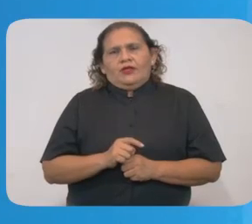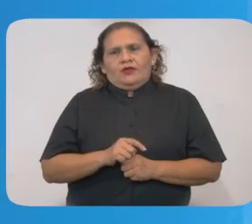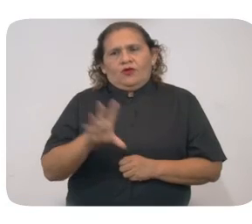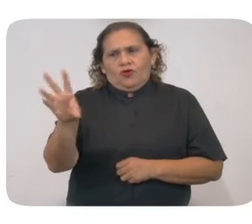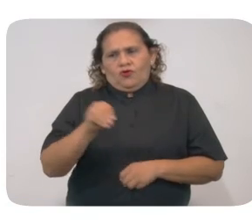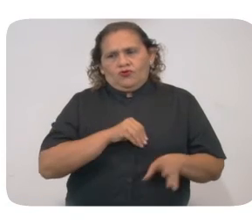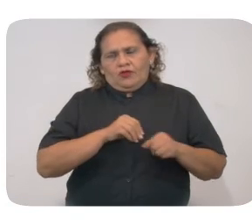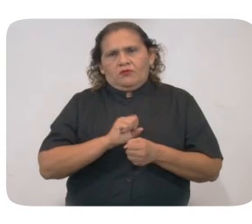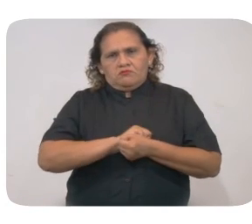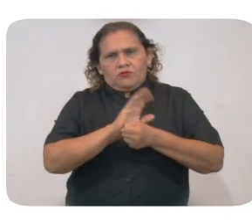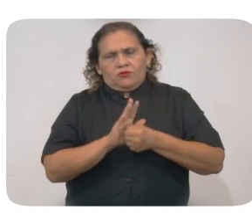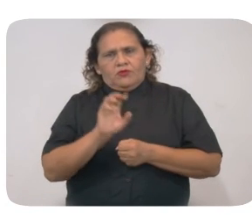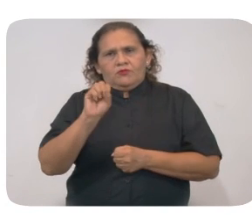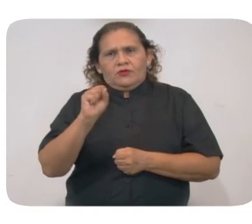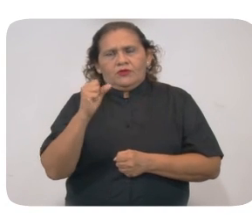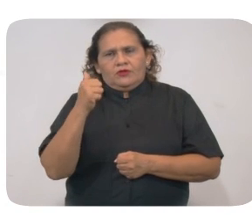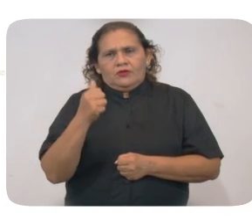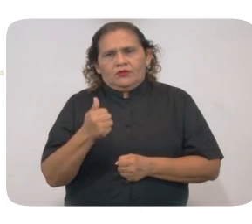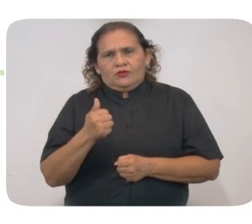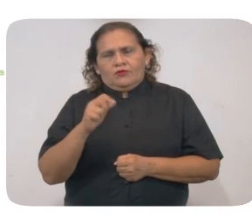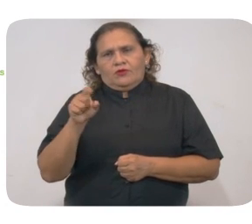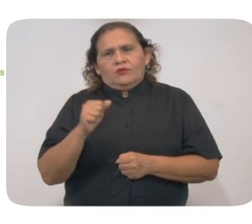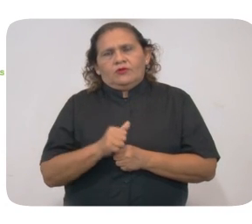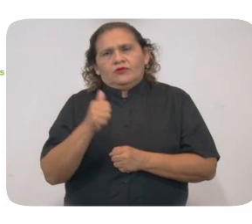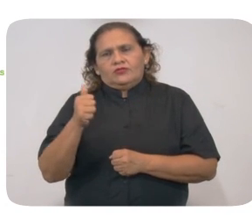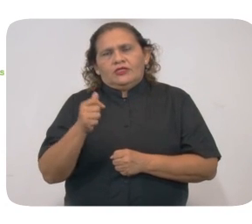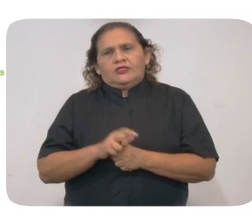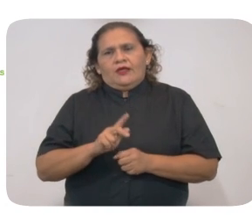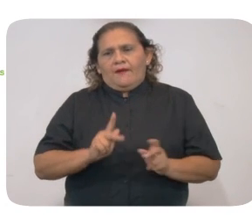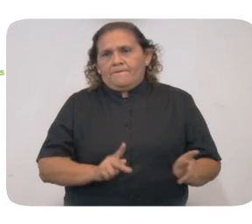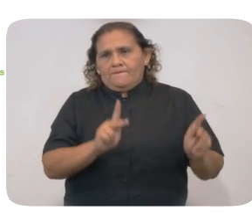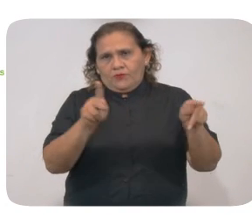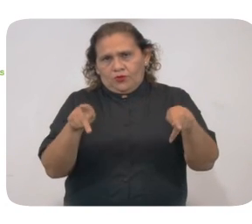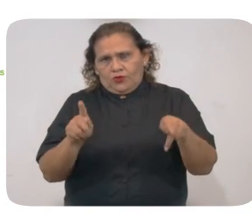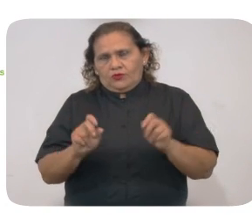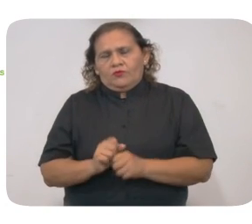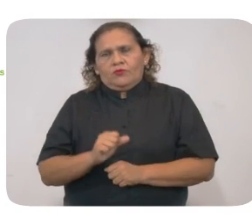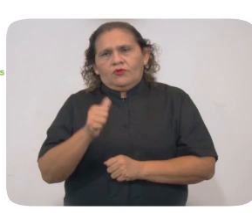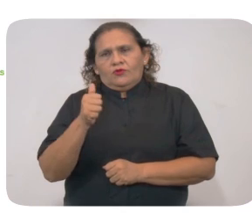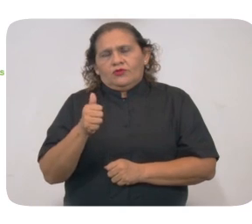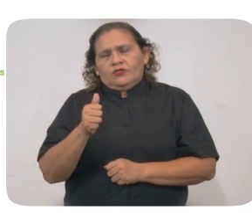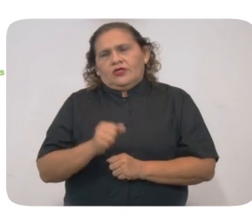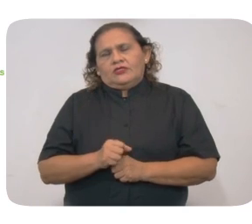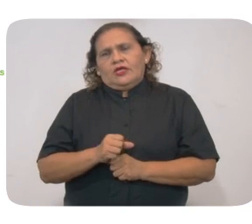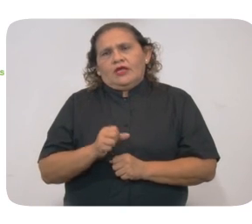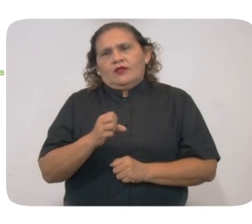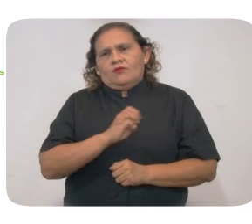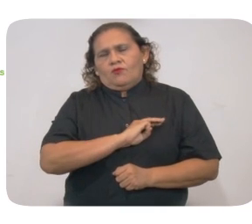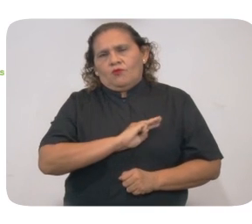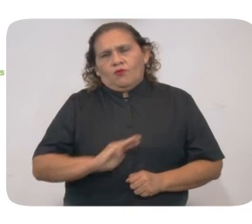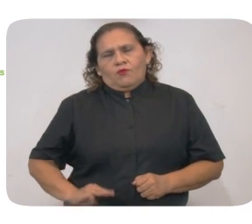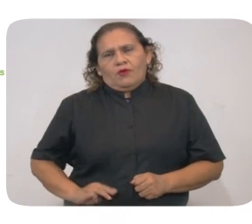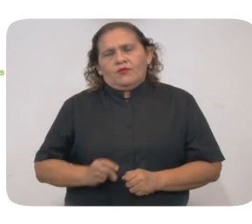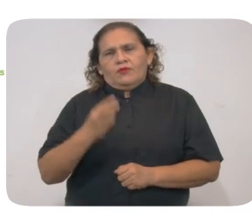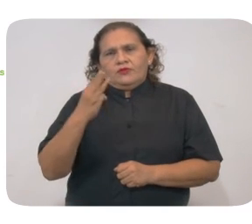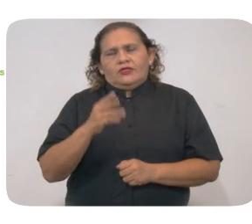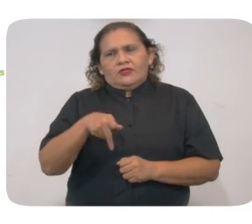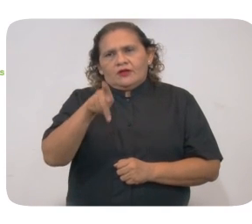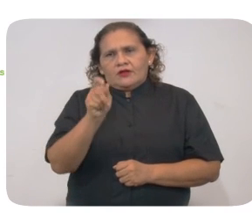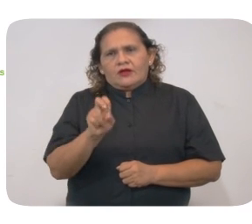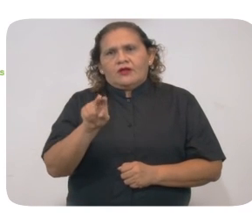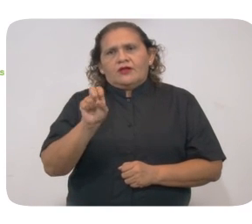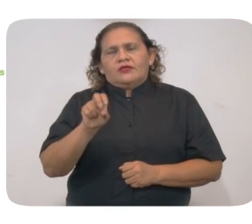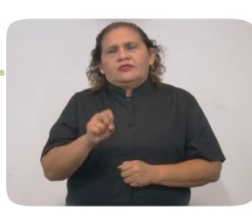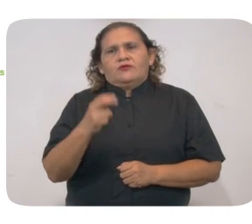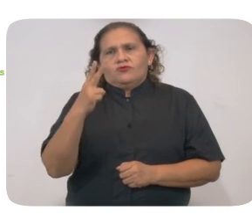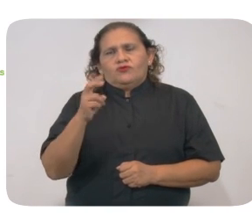coronavirus. 64 en Mérida, 6 en Progreso y UMAM, 4 en Ticul y Tizimín, 3 en Canacín,